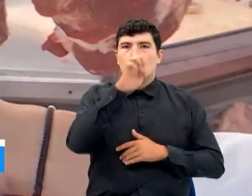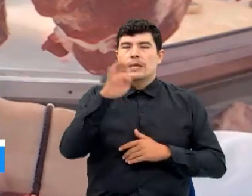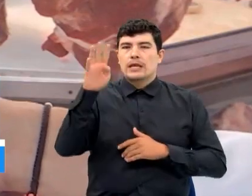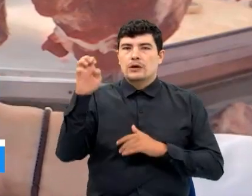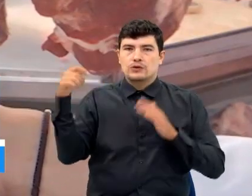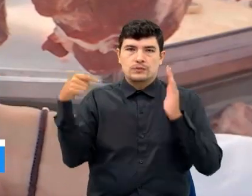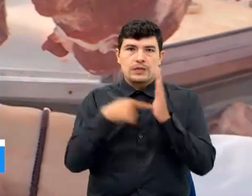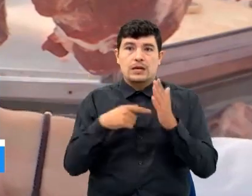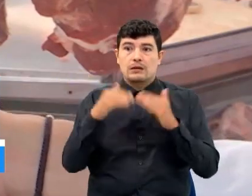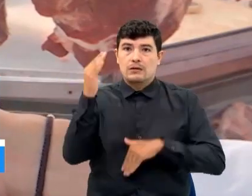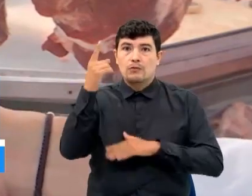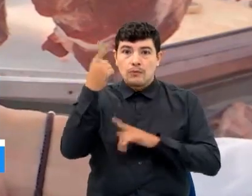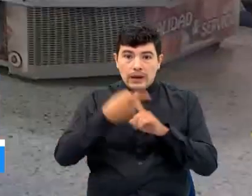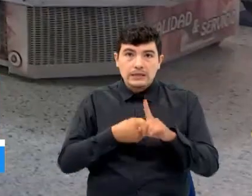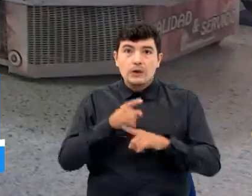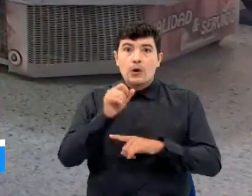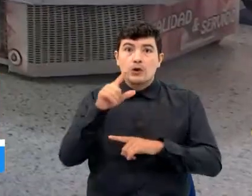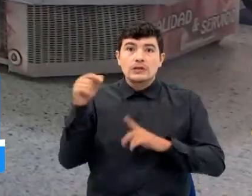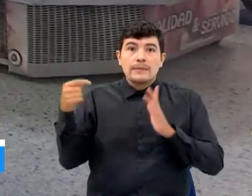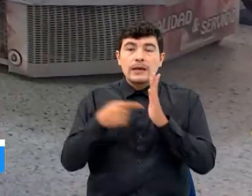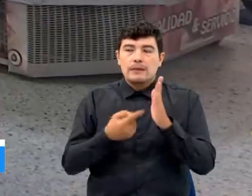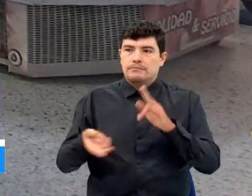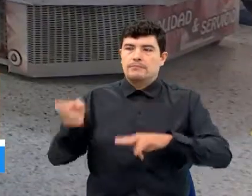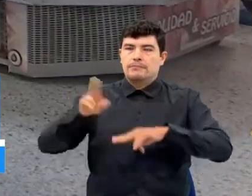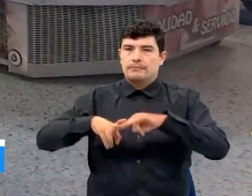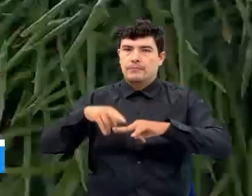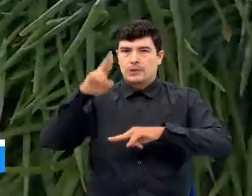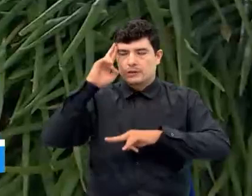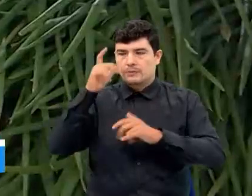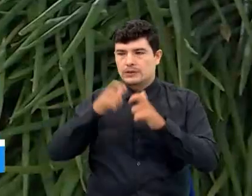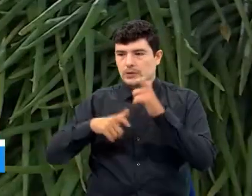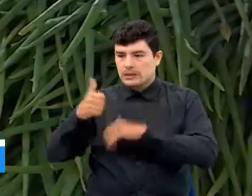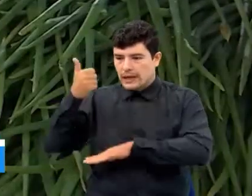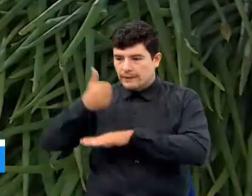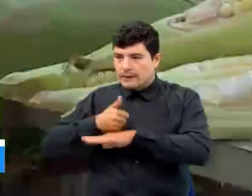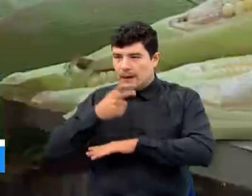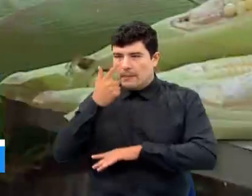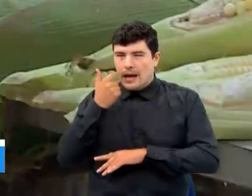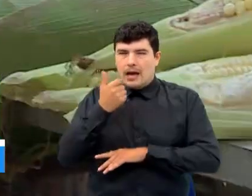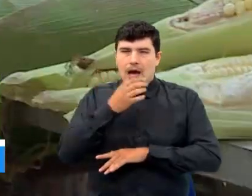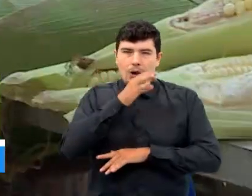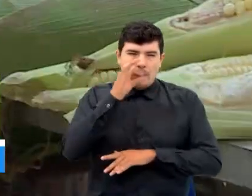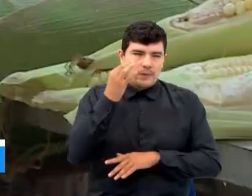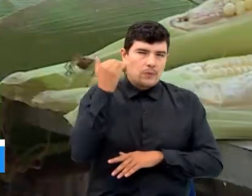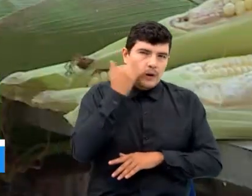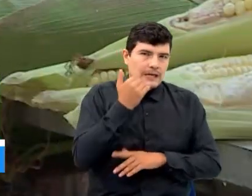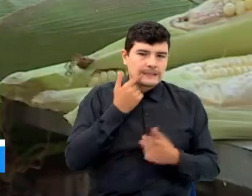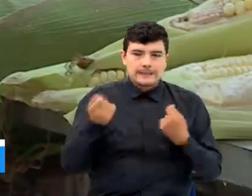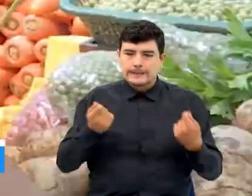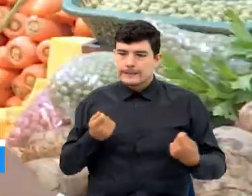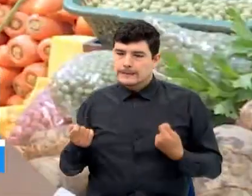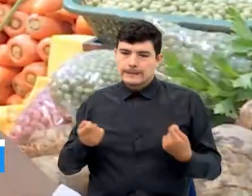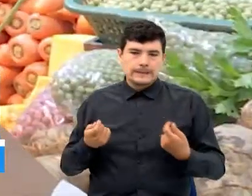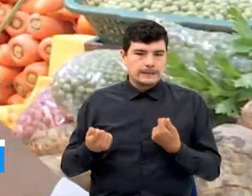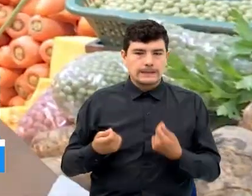mil pesos por arroba. El bolsillo de los jefes del hogar ha tenido que extenderse para poder hacer bien su mercado. Se